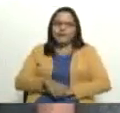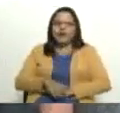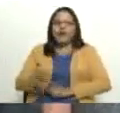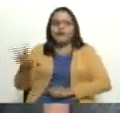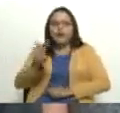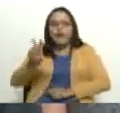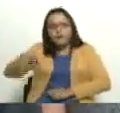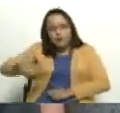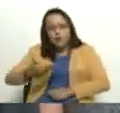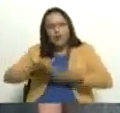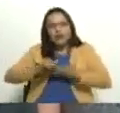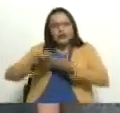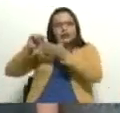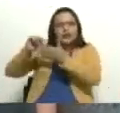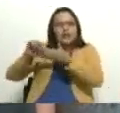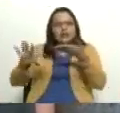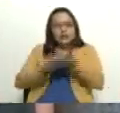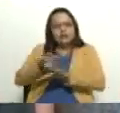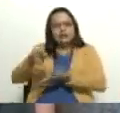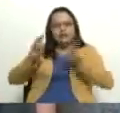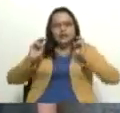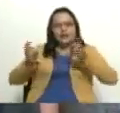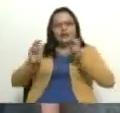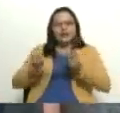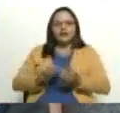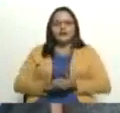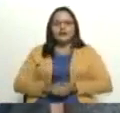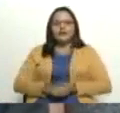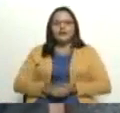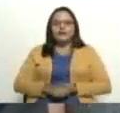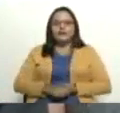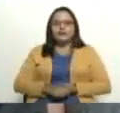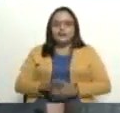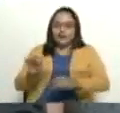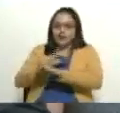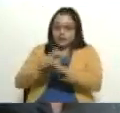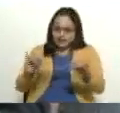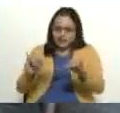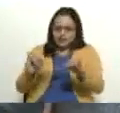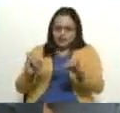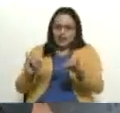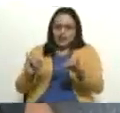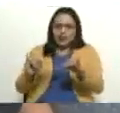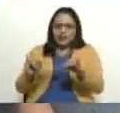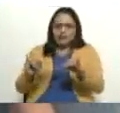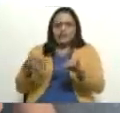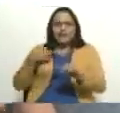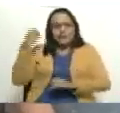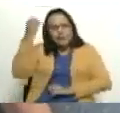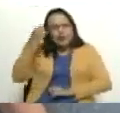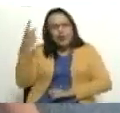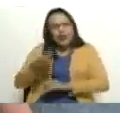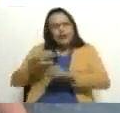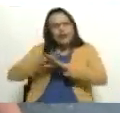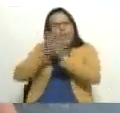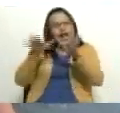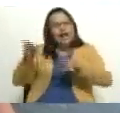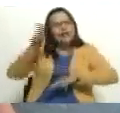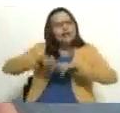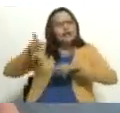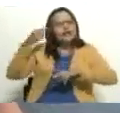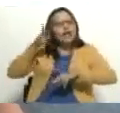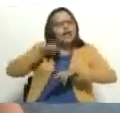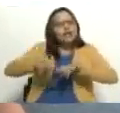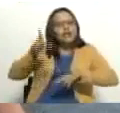ser vanguardia en este aspecto y al final yo creo que queda muy claro. Nuestros niños, nuestras niñas,